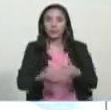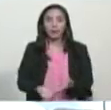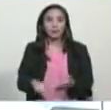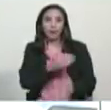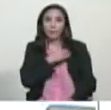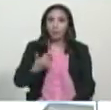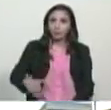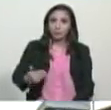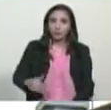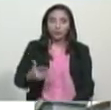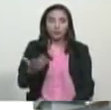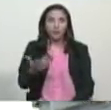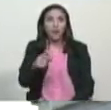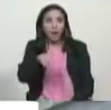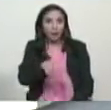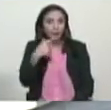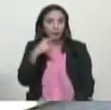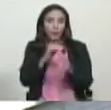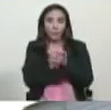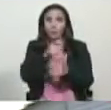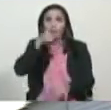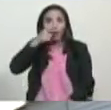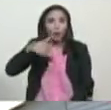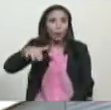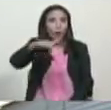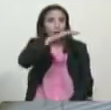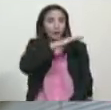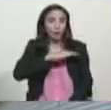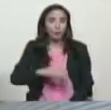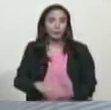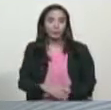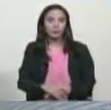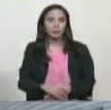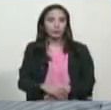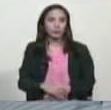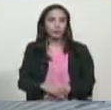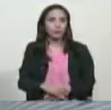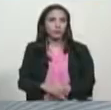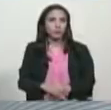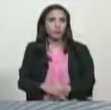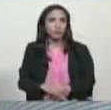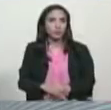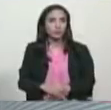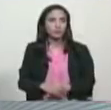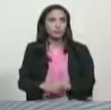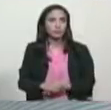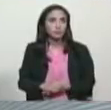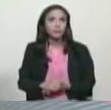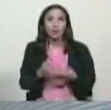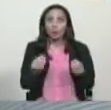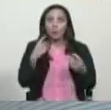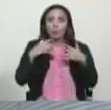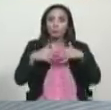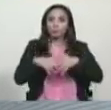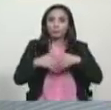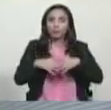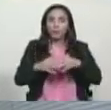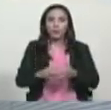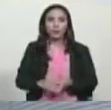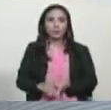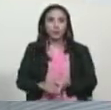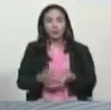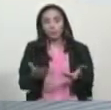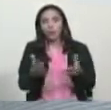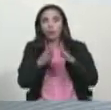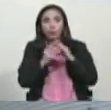todo el país, a todos los amigos del Guárico, la hemos venido recuperando en una alianza estratégica. Una de las empresas más grandes en todas